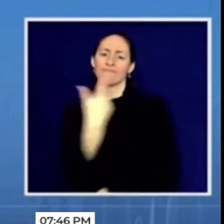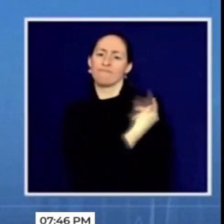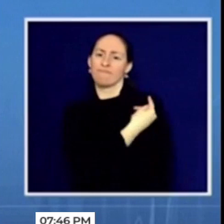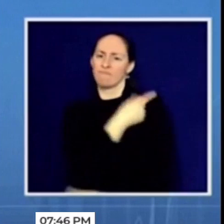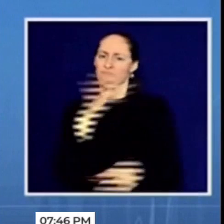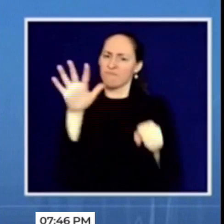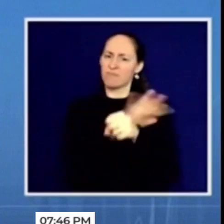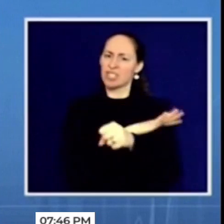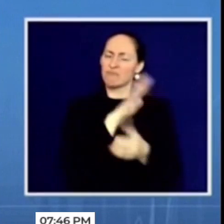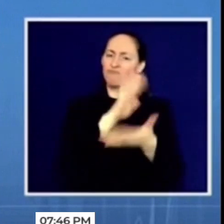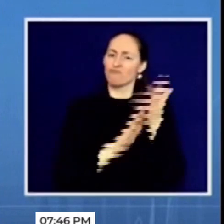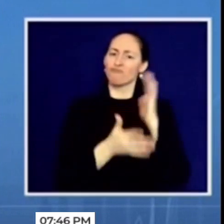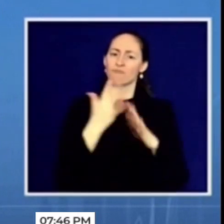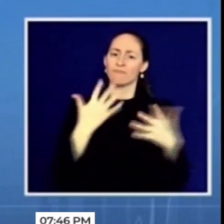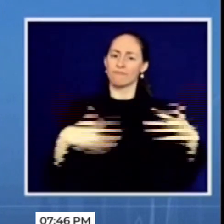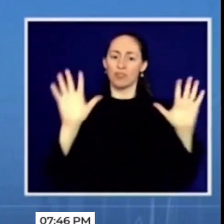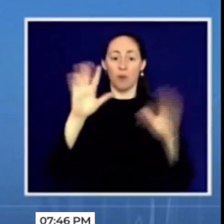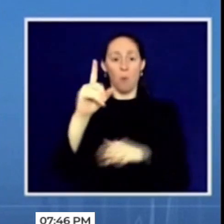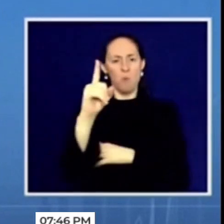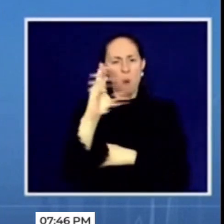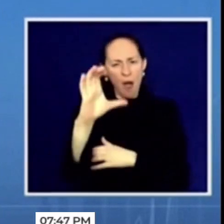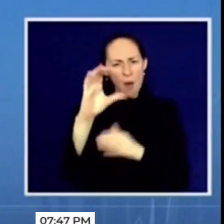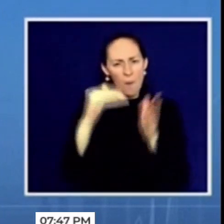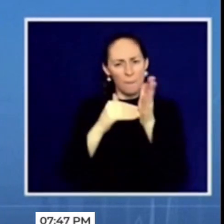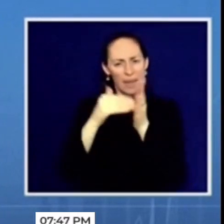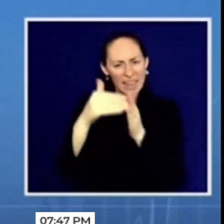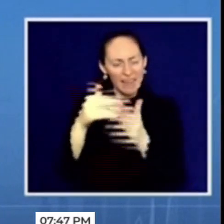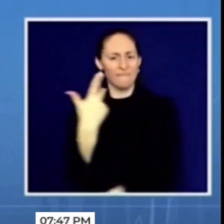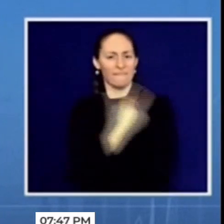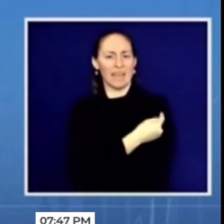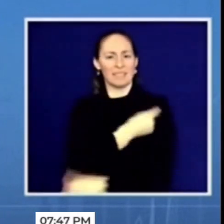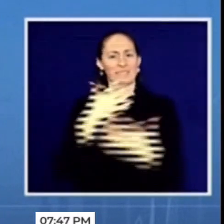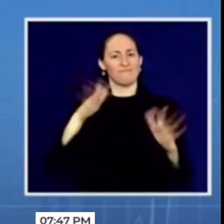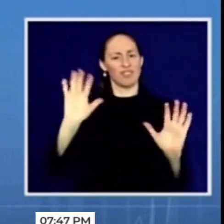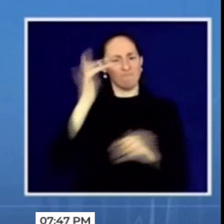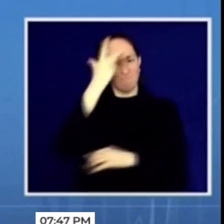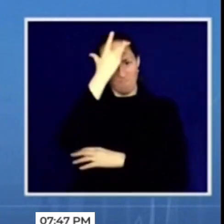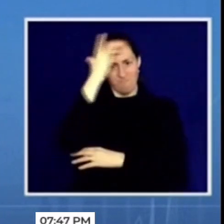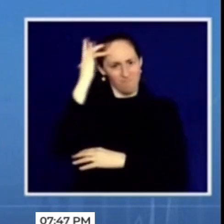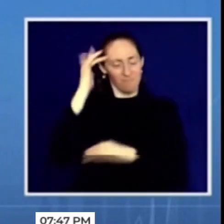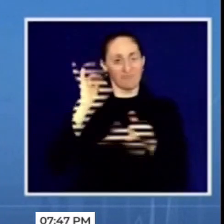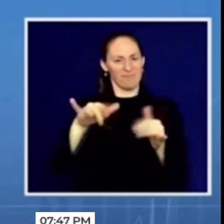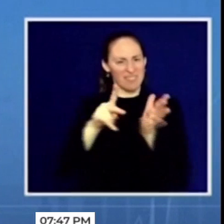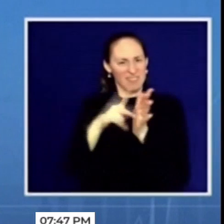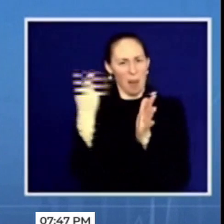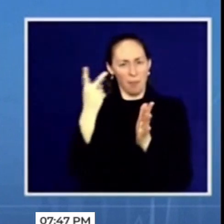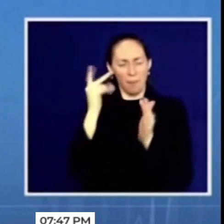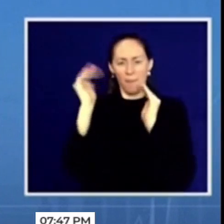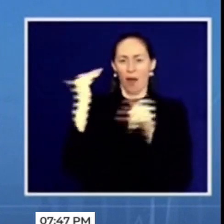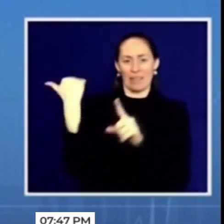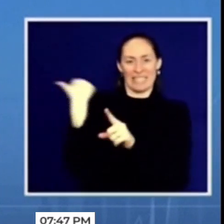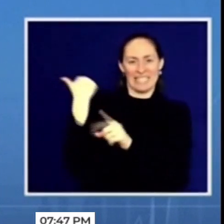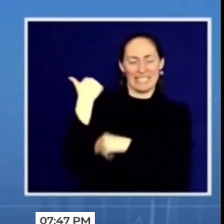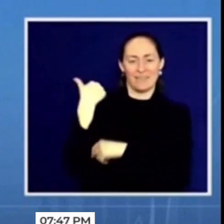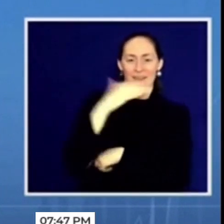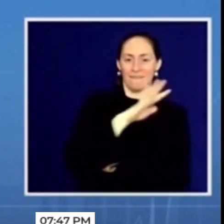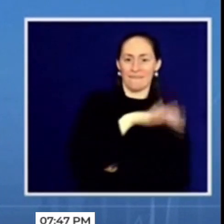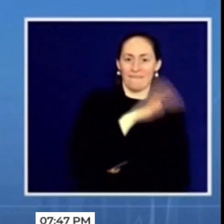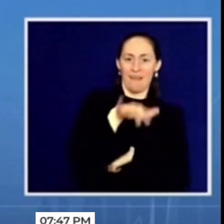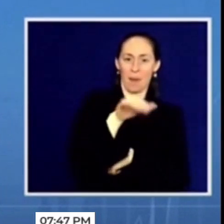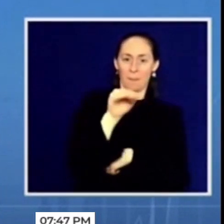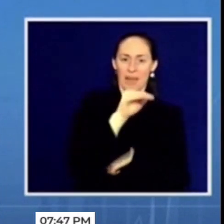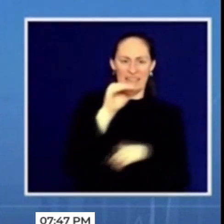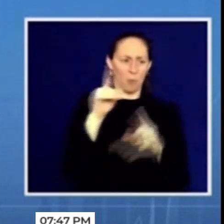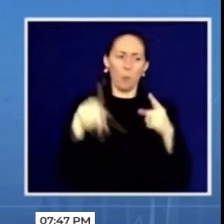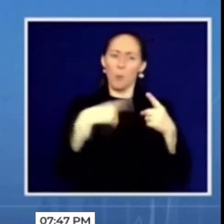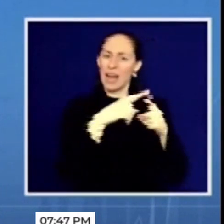Hoy, 100 millones de estadounidenses están completamente vacunados, casi el doble de los 55 millones que estaban completamente vacunados